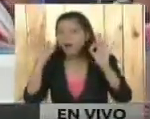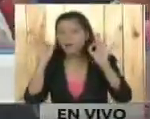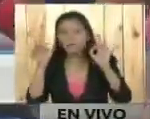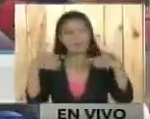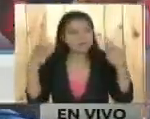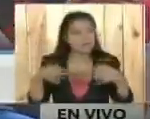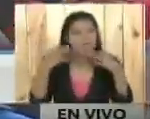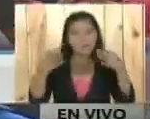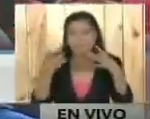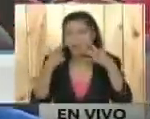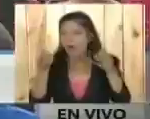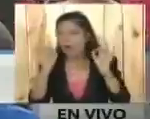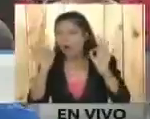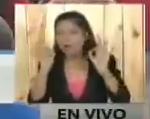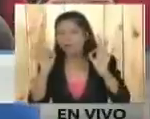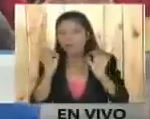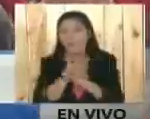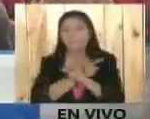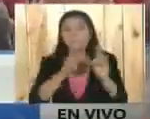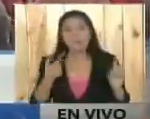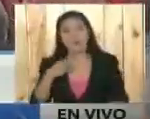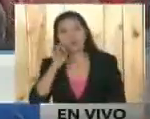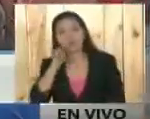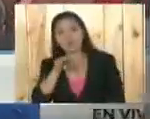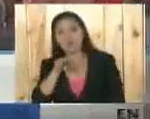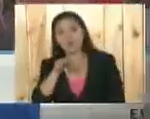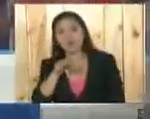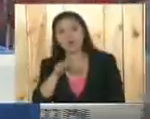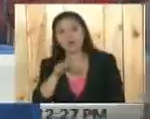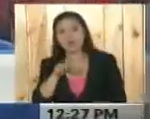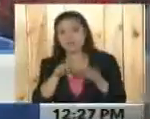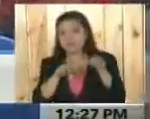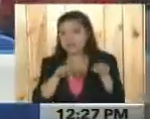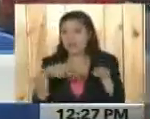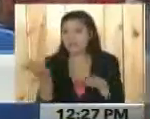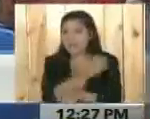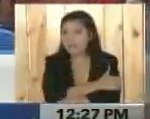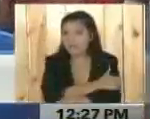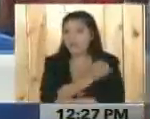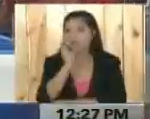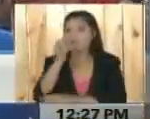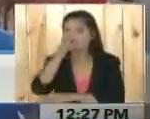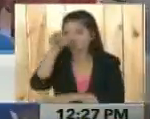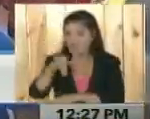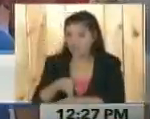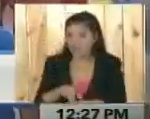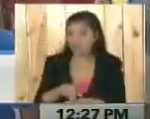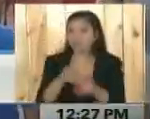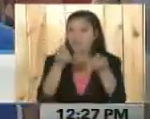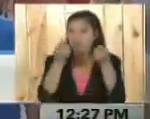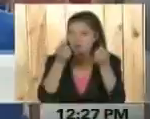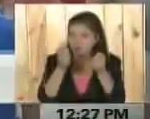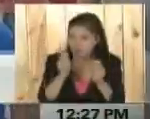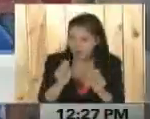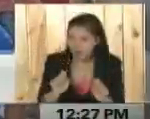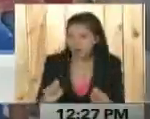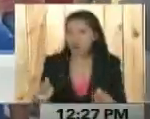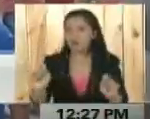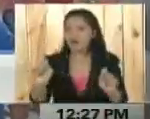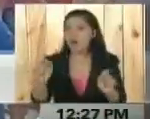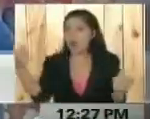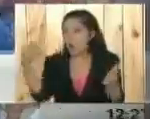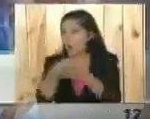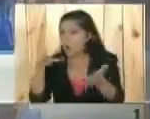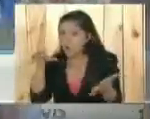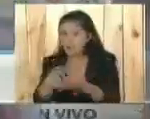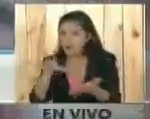permanente. Y cuando vieron que esa derecha desde la asamblea intentaba dar un golpe